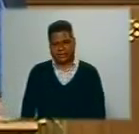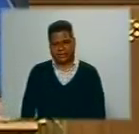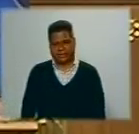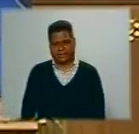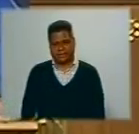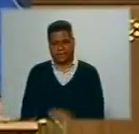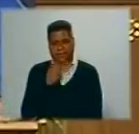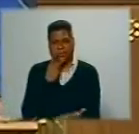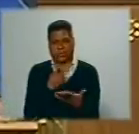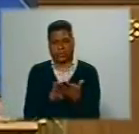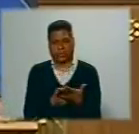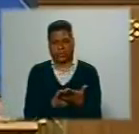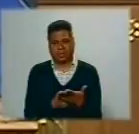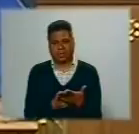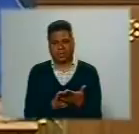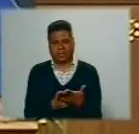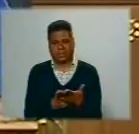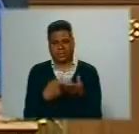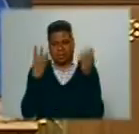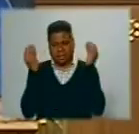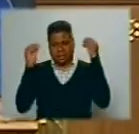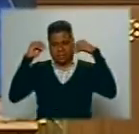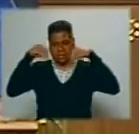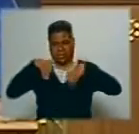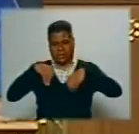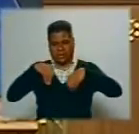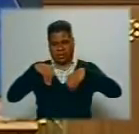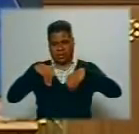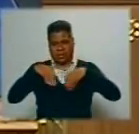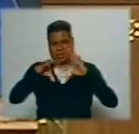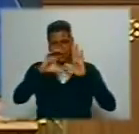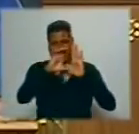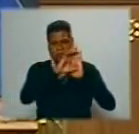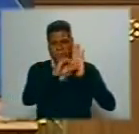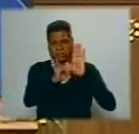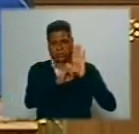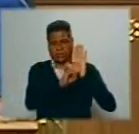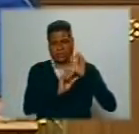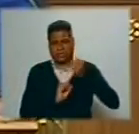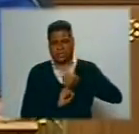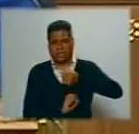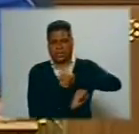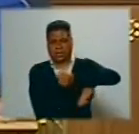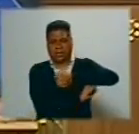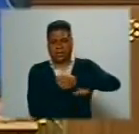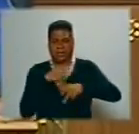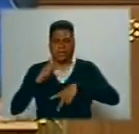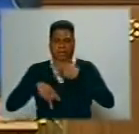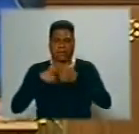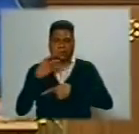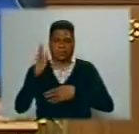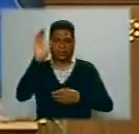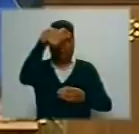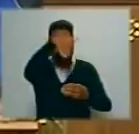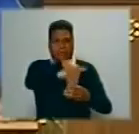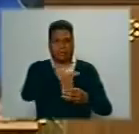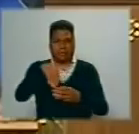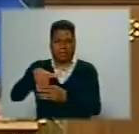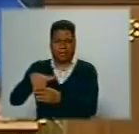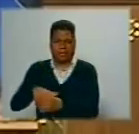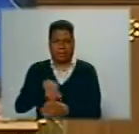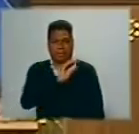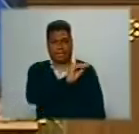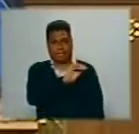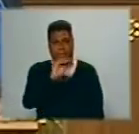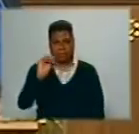proponer este acuerdo constituyente al respaldo al proceso electoral presidencial convocado para